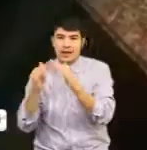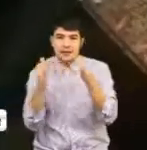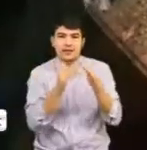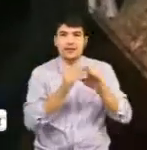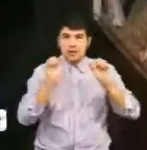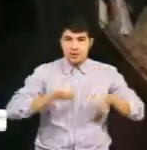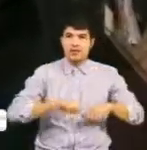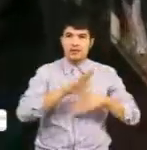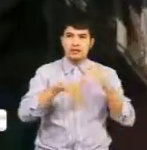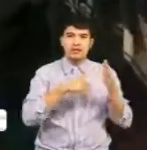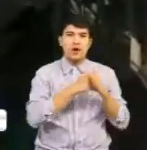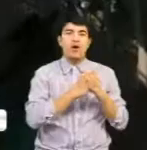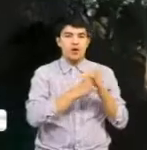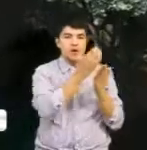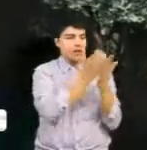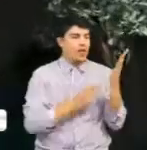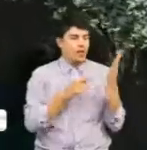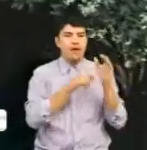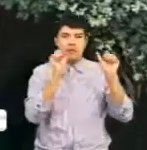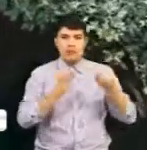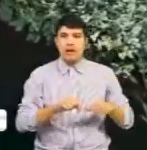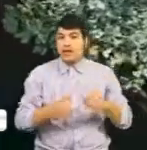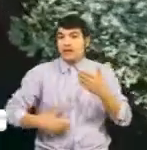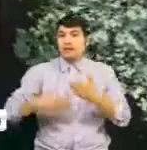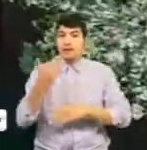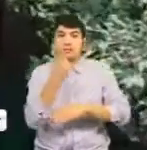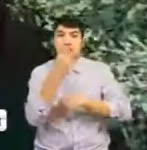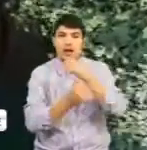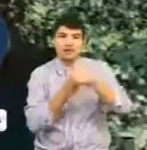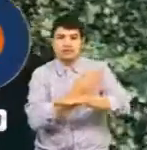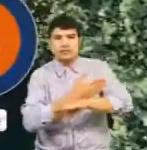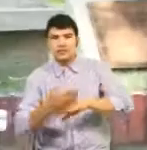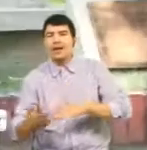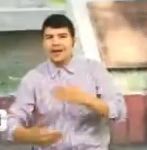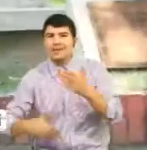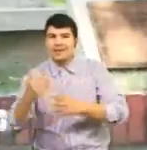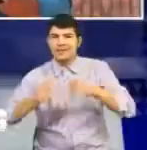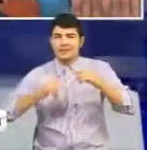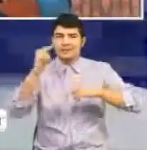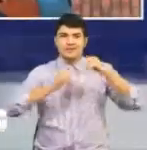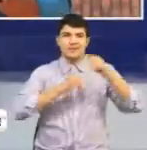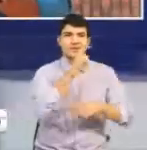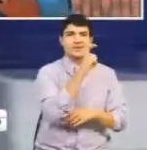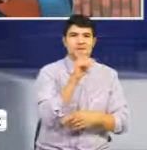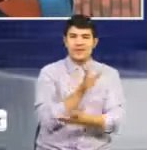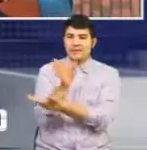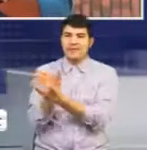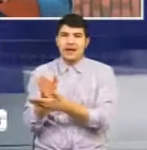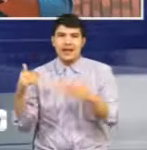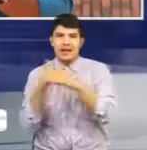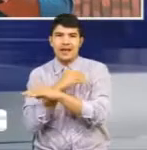correspondientes luego ya entrarían los trabajos de obra entre la vía cúcuta y pamplona con la cámara de juan carlos báez